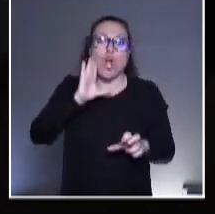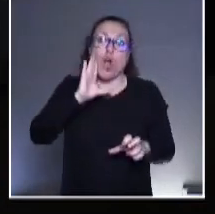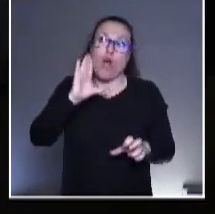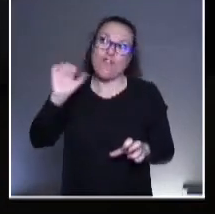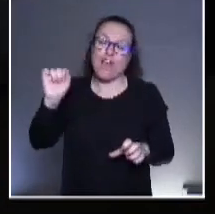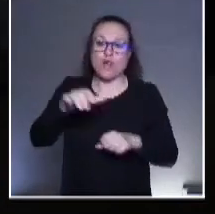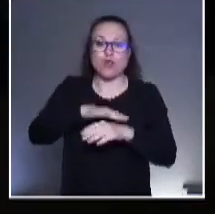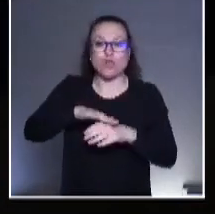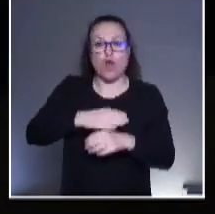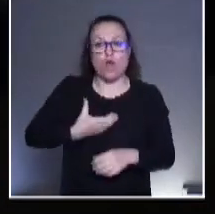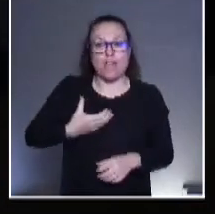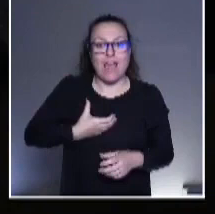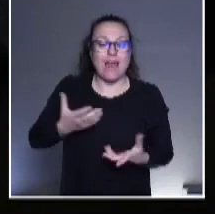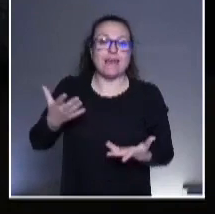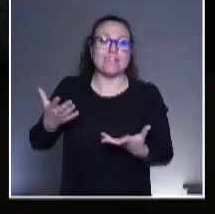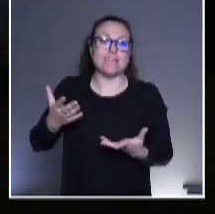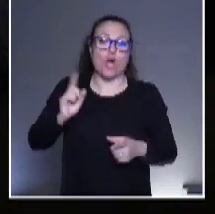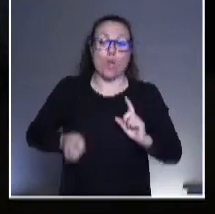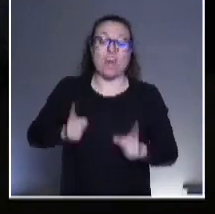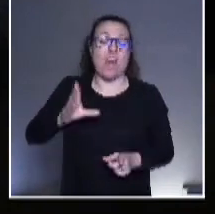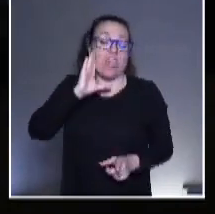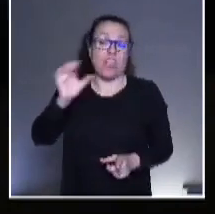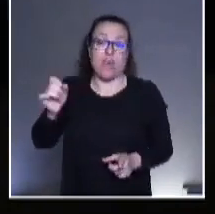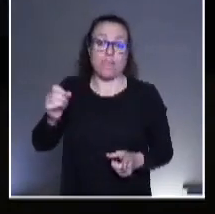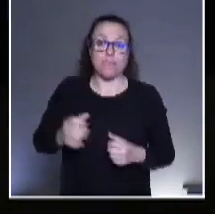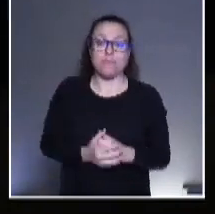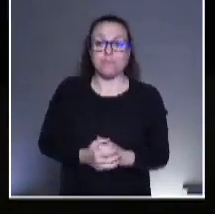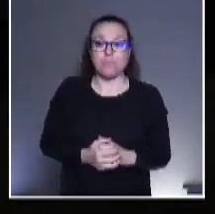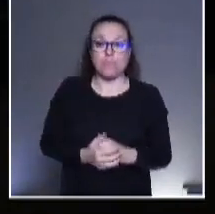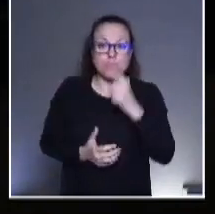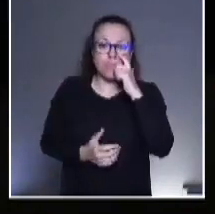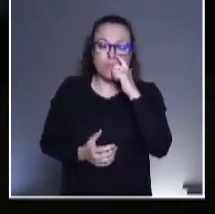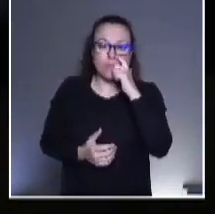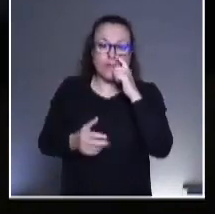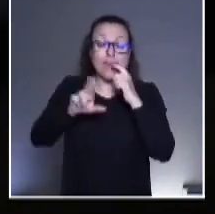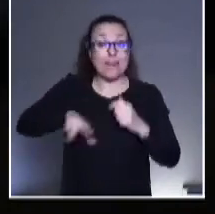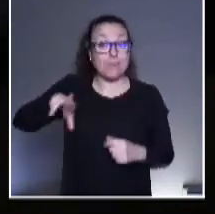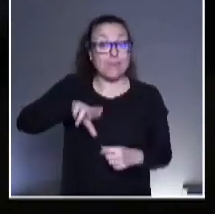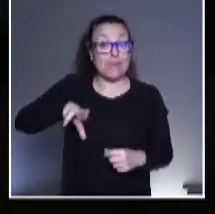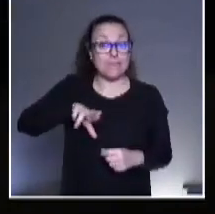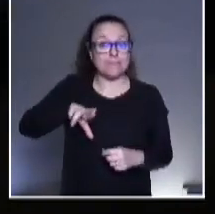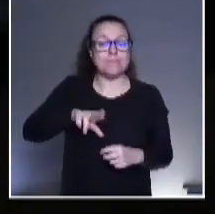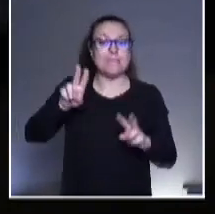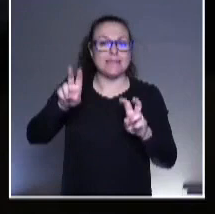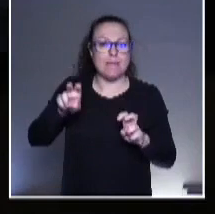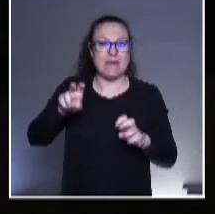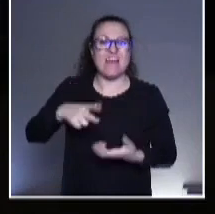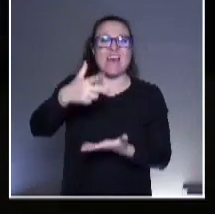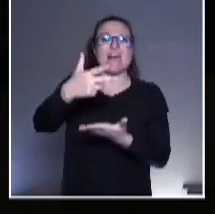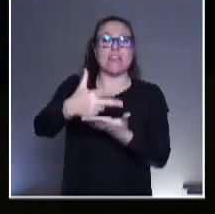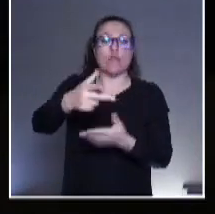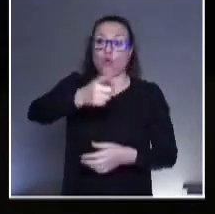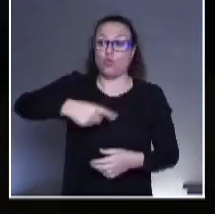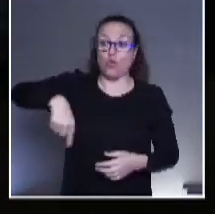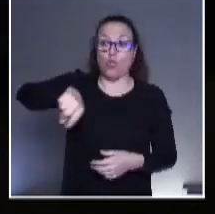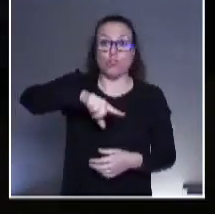gobiernos locales y gobernanza en general, se hace hincapié en el reto que supone para